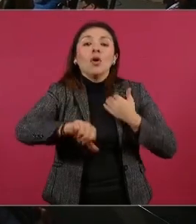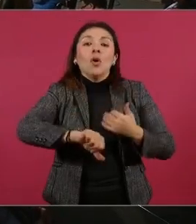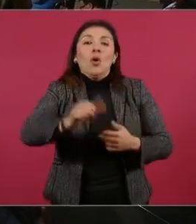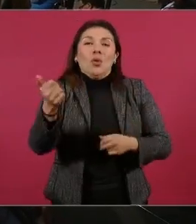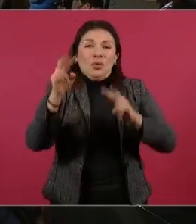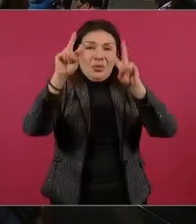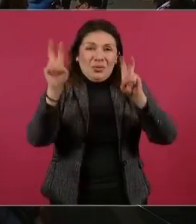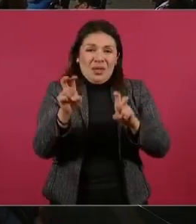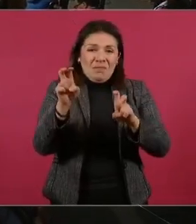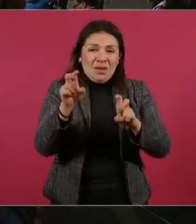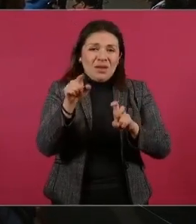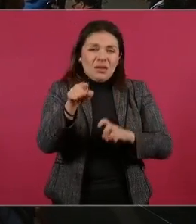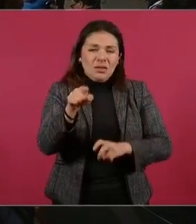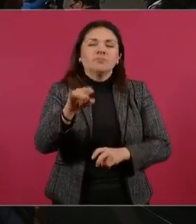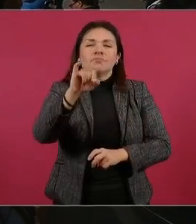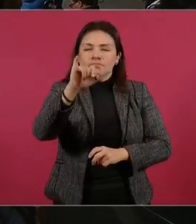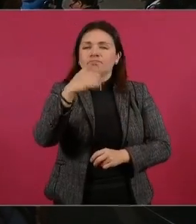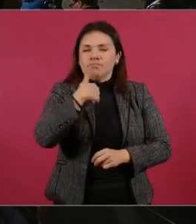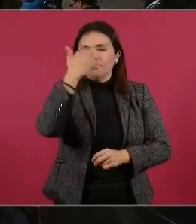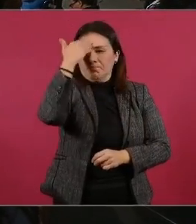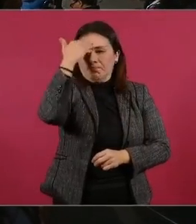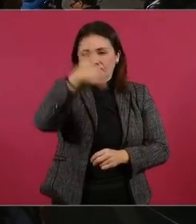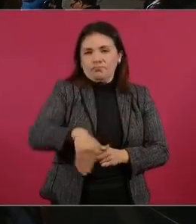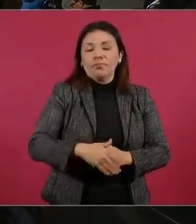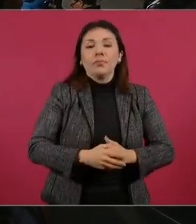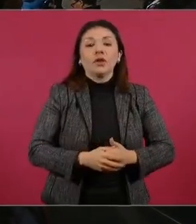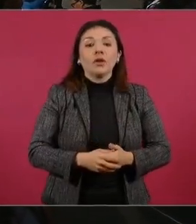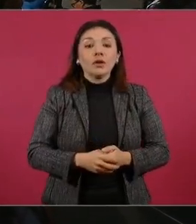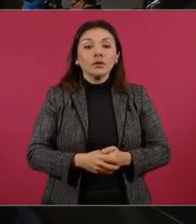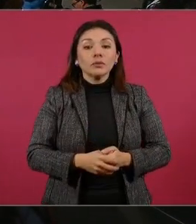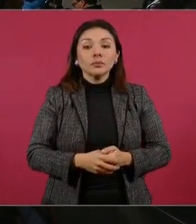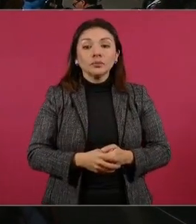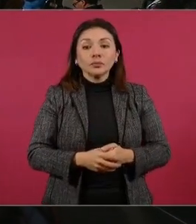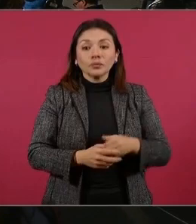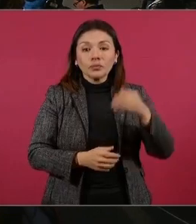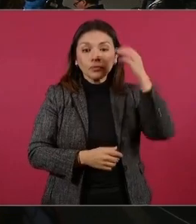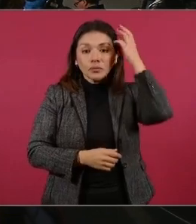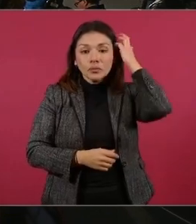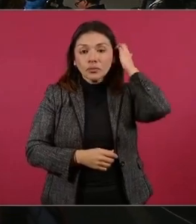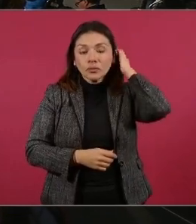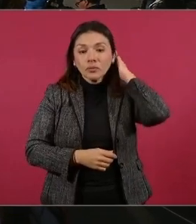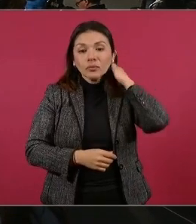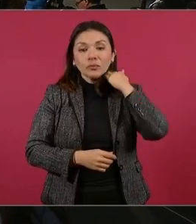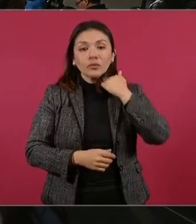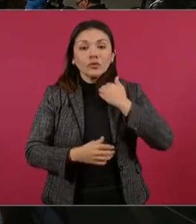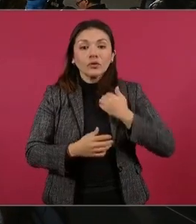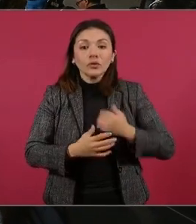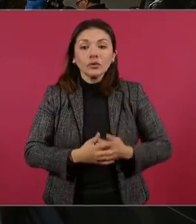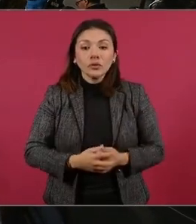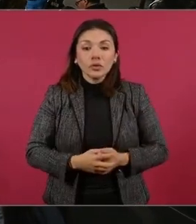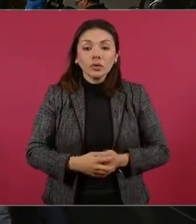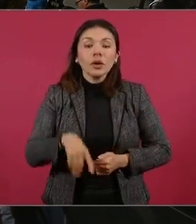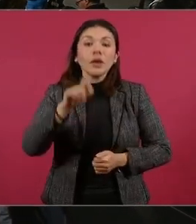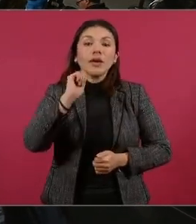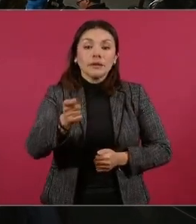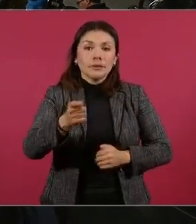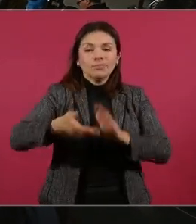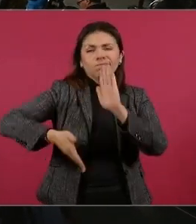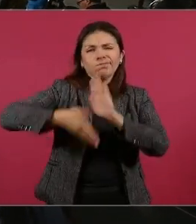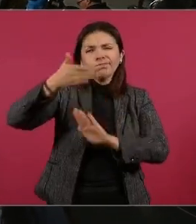Eh sí estoy informado eh se trata de una obra